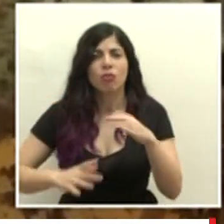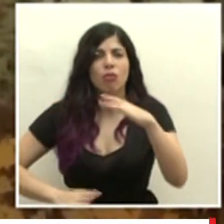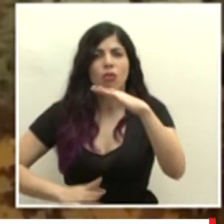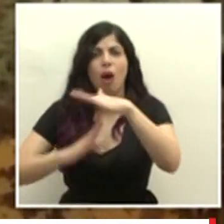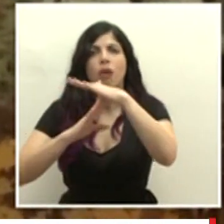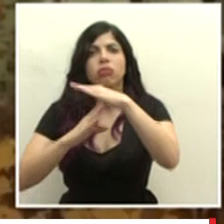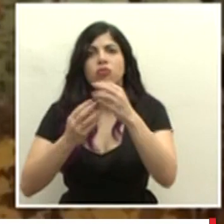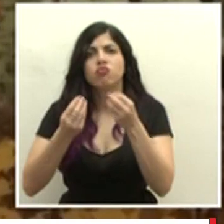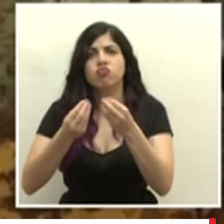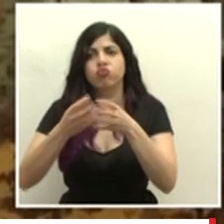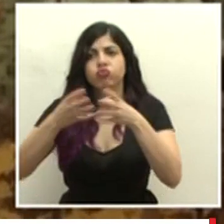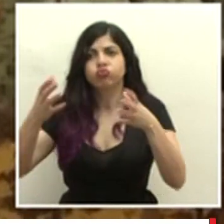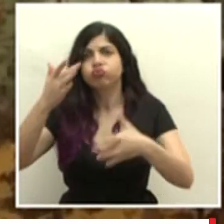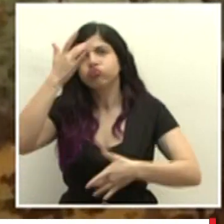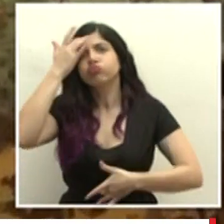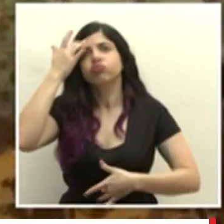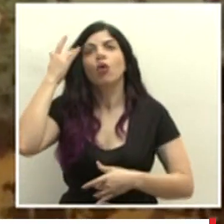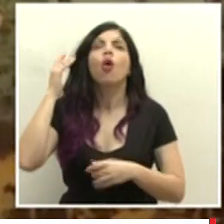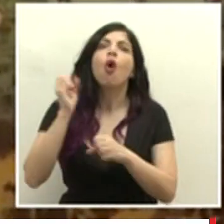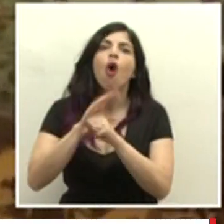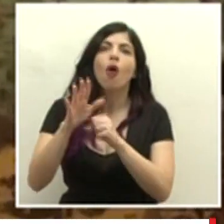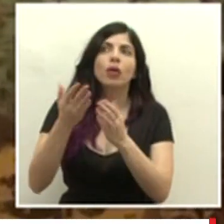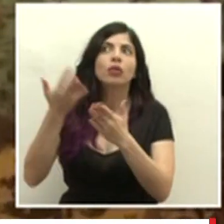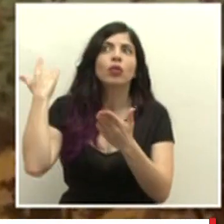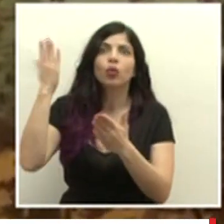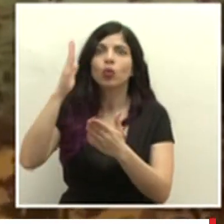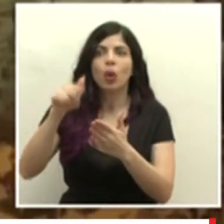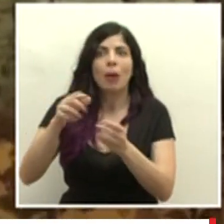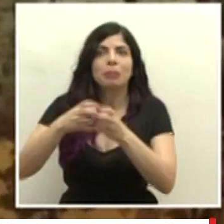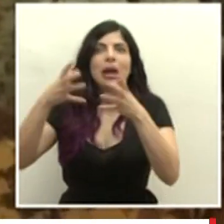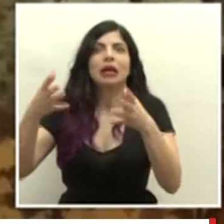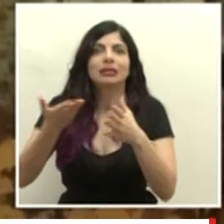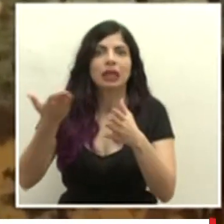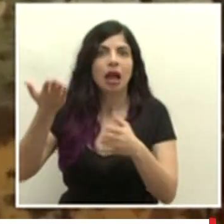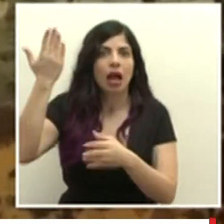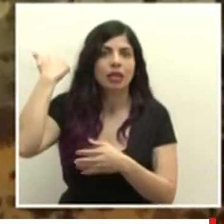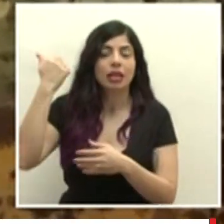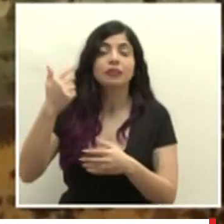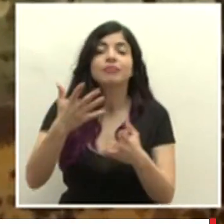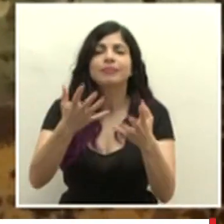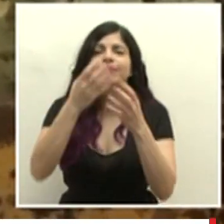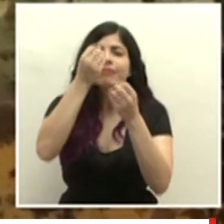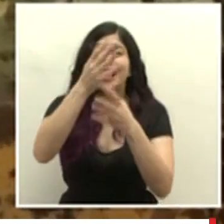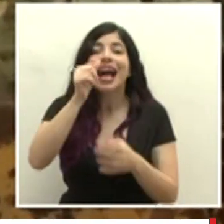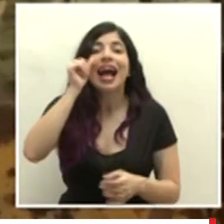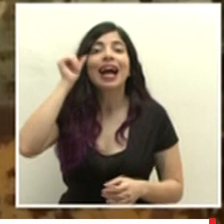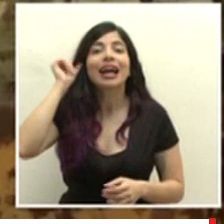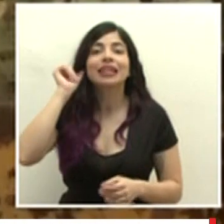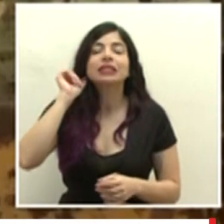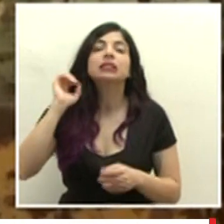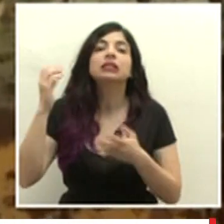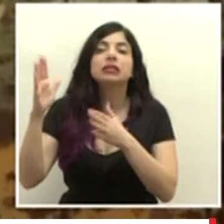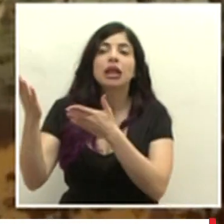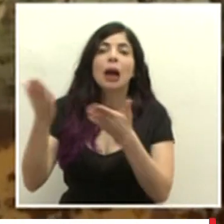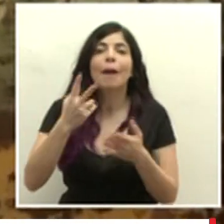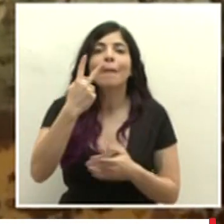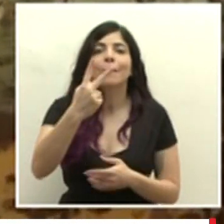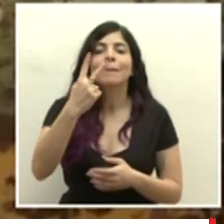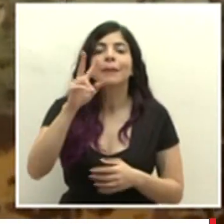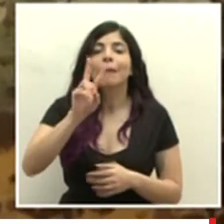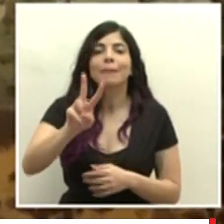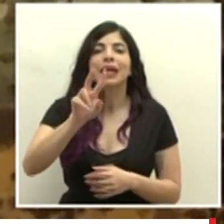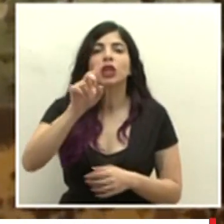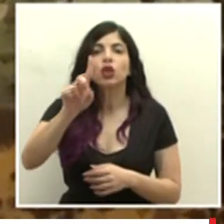casos reportados de COVID-19, queríamos informar que el día de ayer ingresaron 21 ventiladores